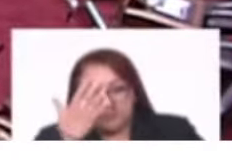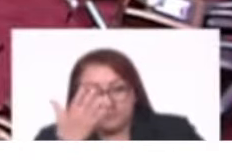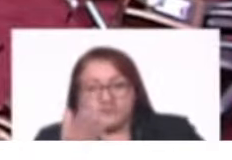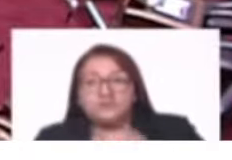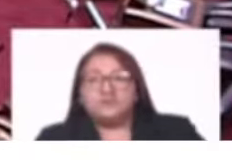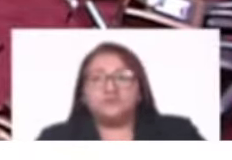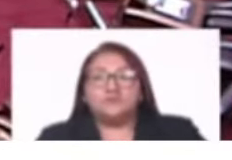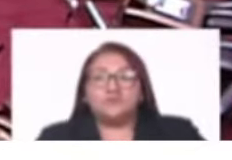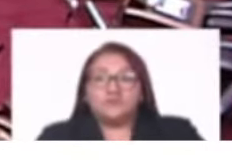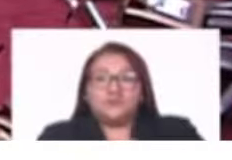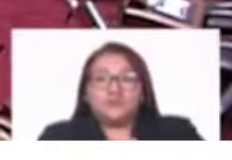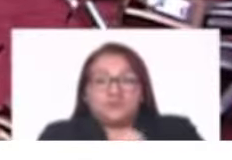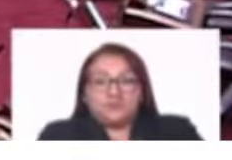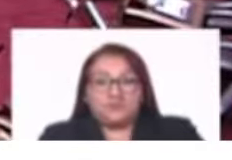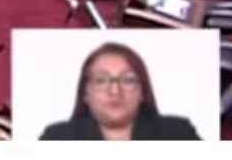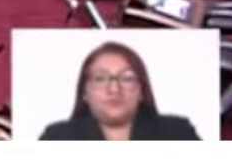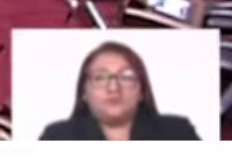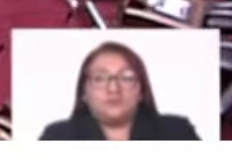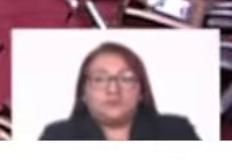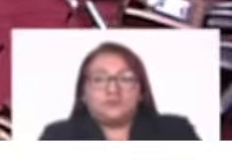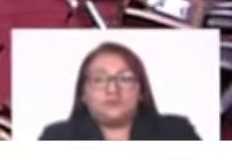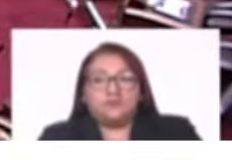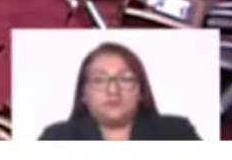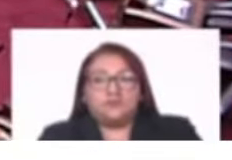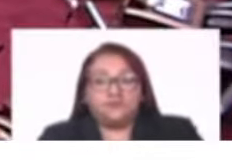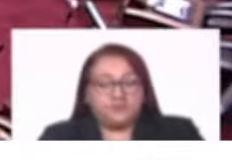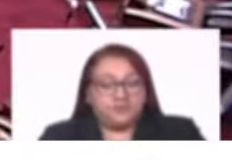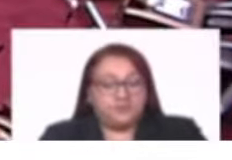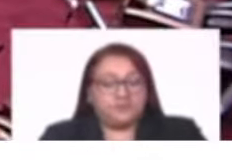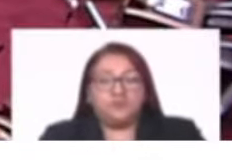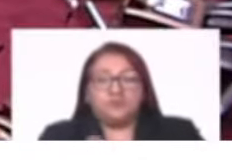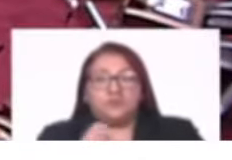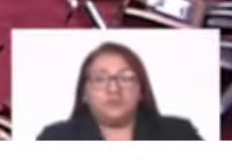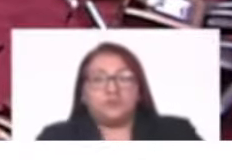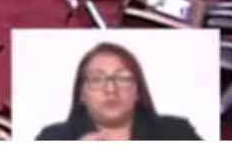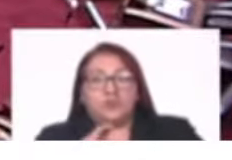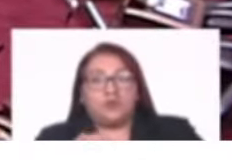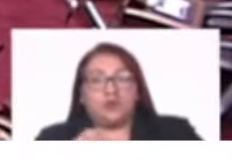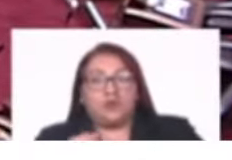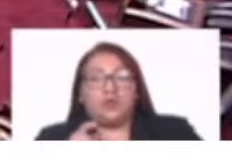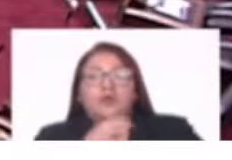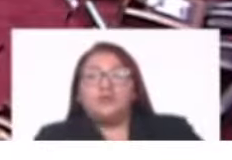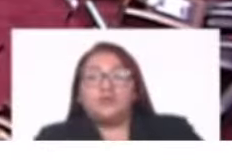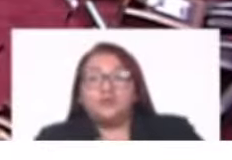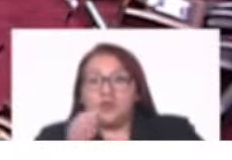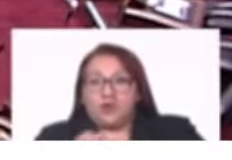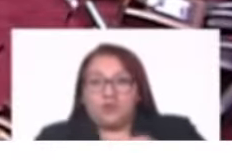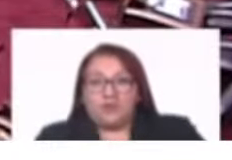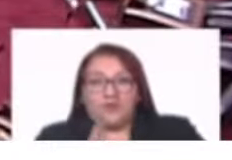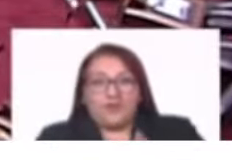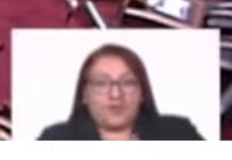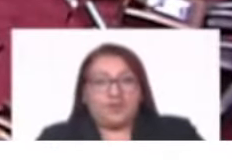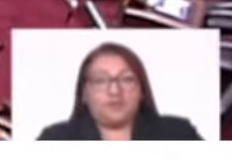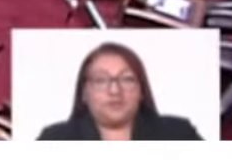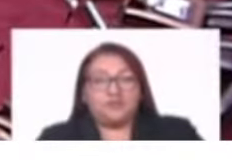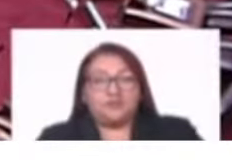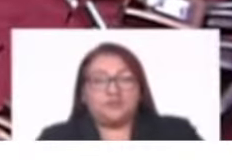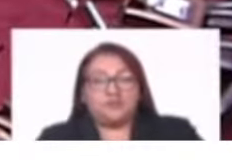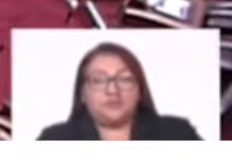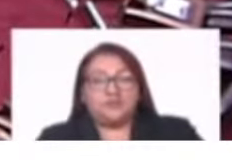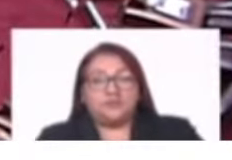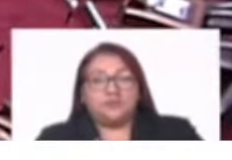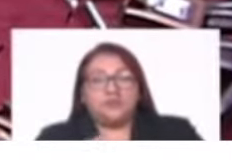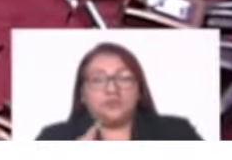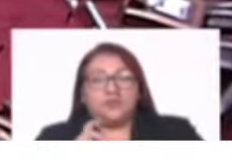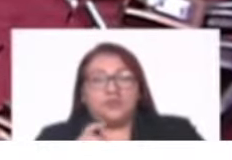presidente del Consejo de Ministros, señor Luis Alberto Otarola Peñaranda, y al ministro de Economía y Finanzas, señor